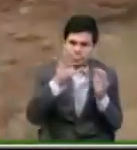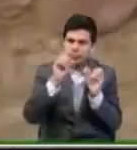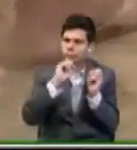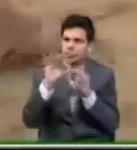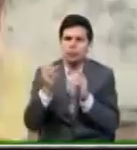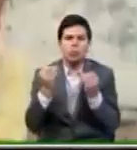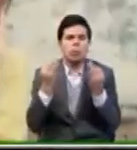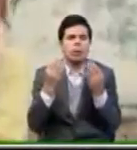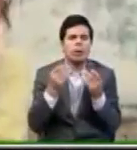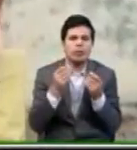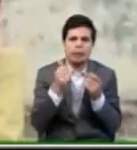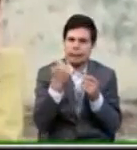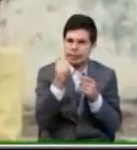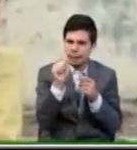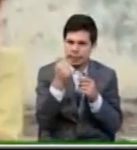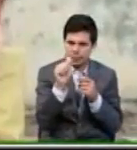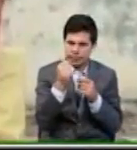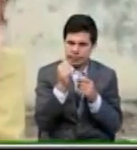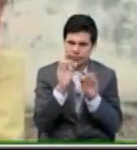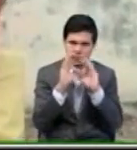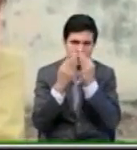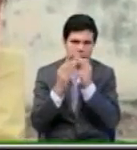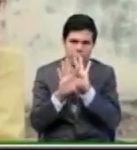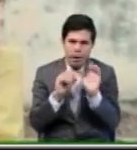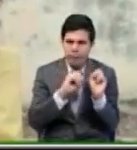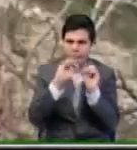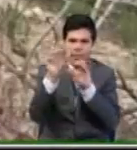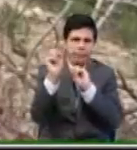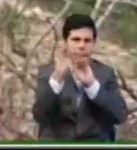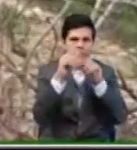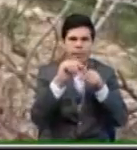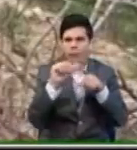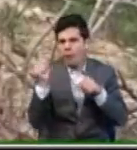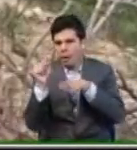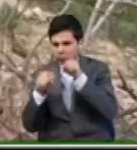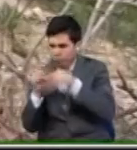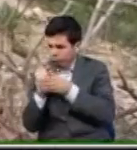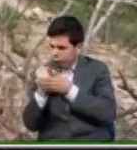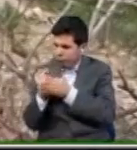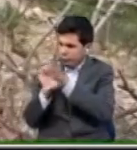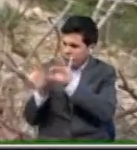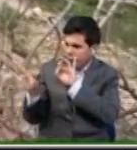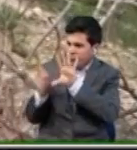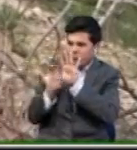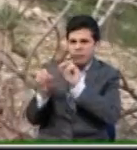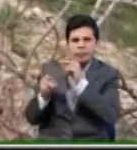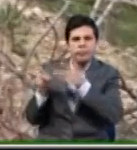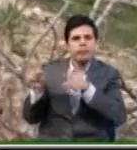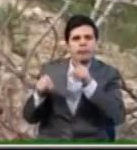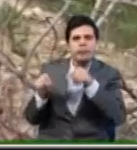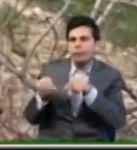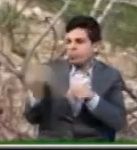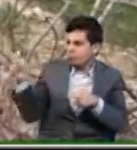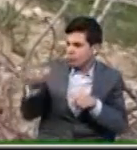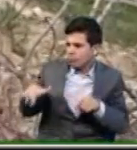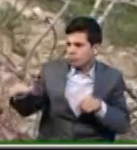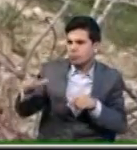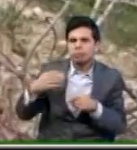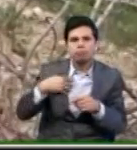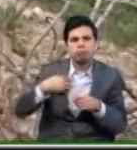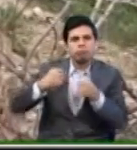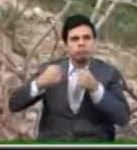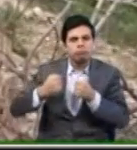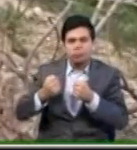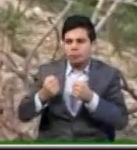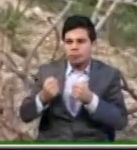como 10 familias nomás y de resto realmente salieron favorecidas, pero con otros dueños de predios.